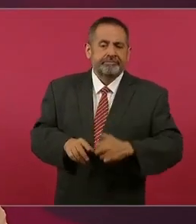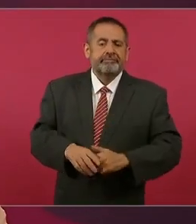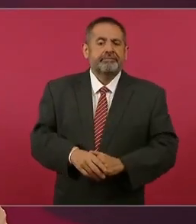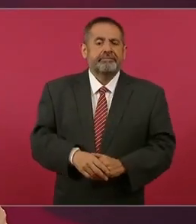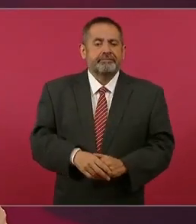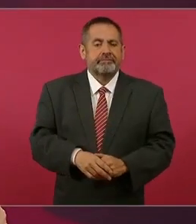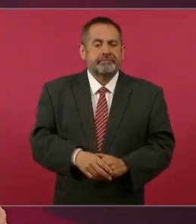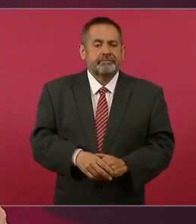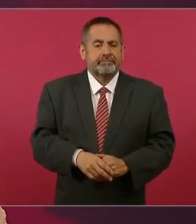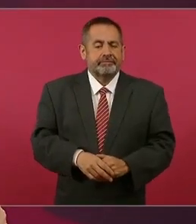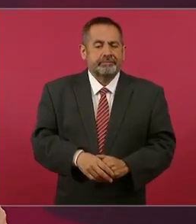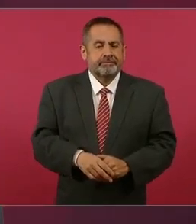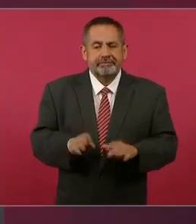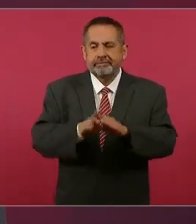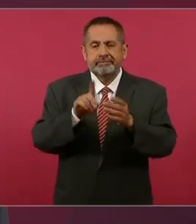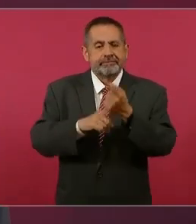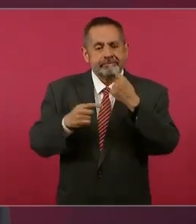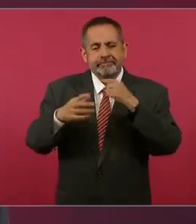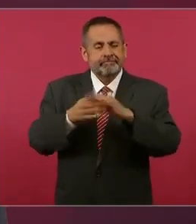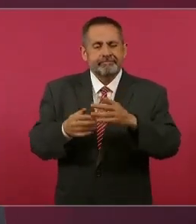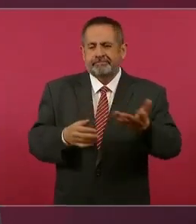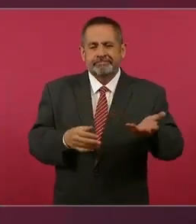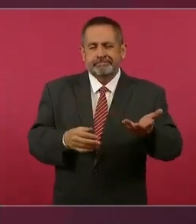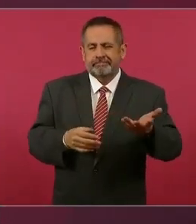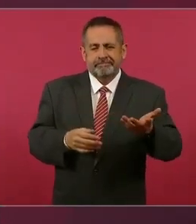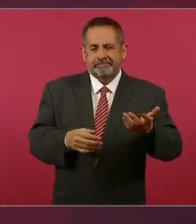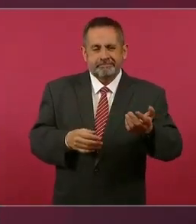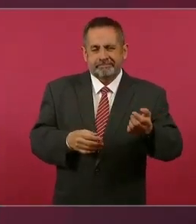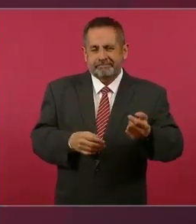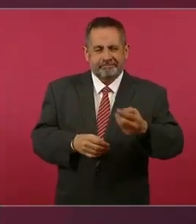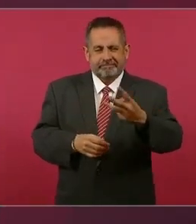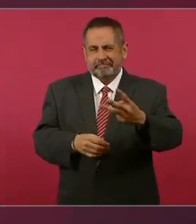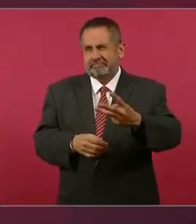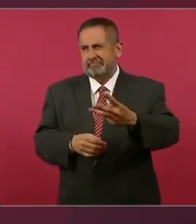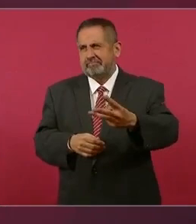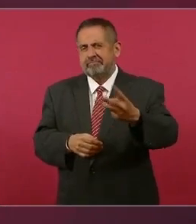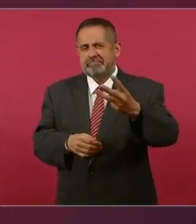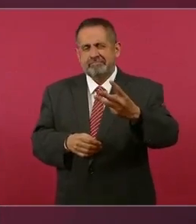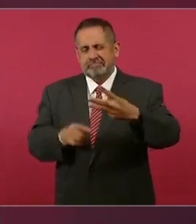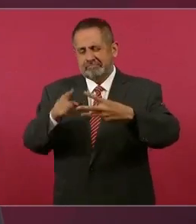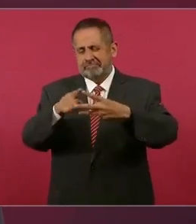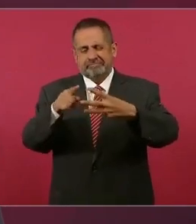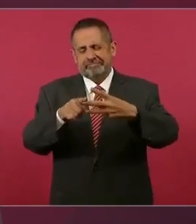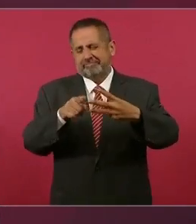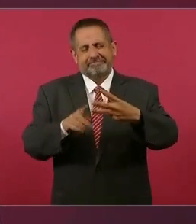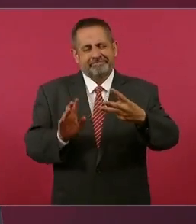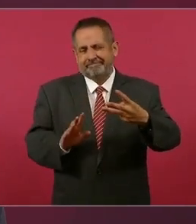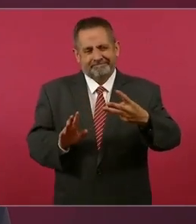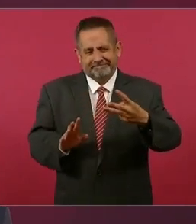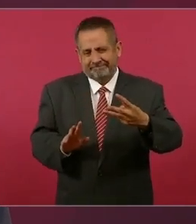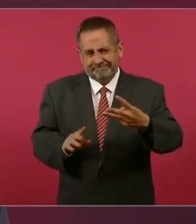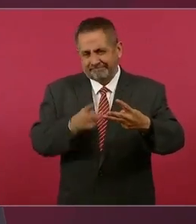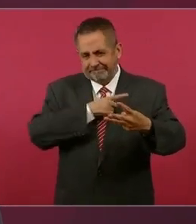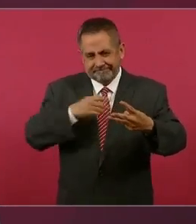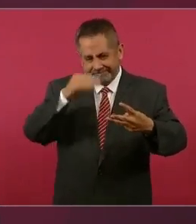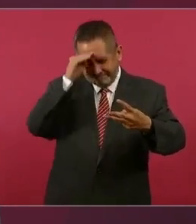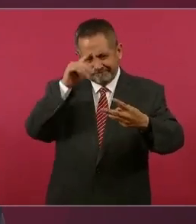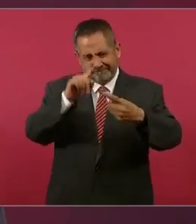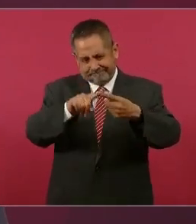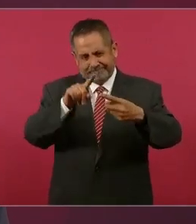cuando hay como 3 elementos que se tienen que tomar en